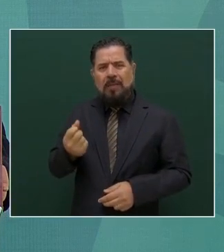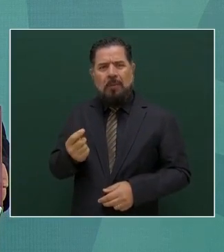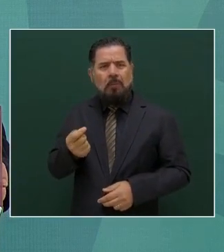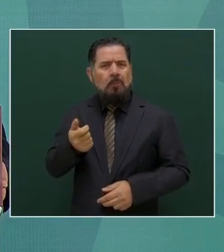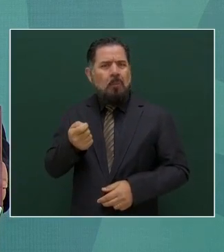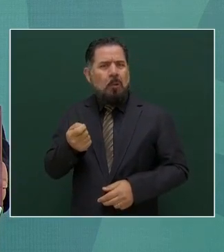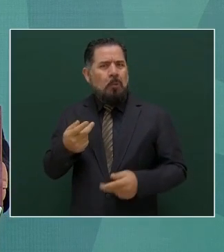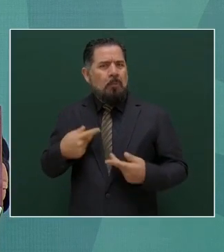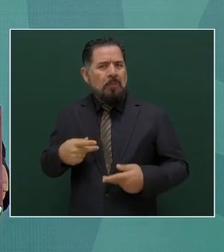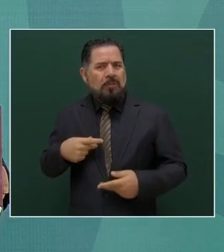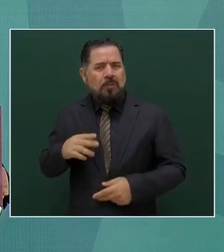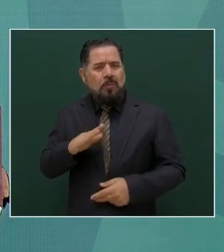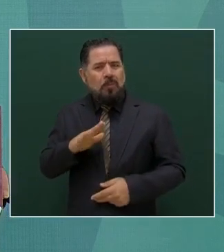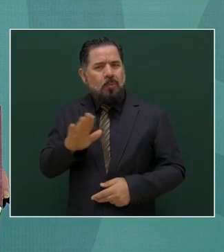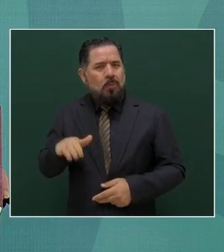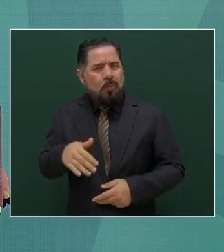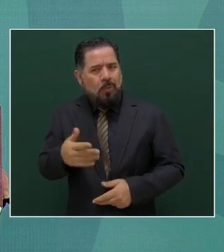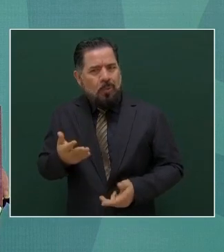hasta ahora.